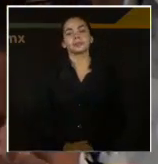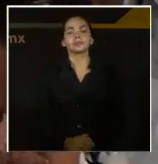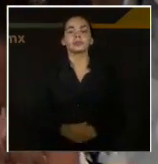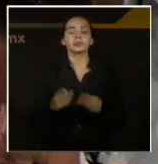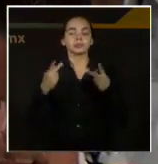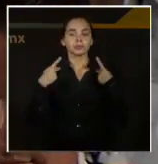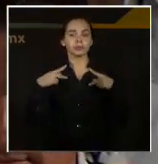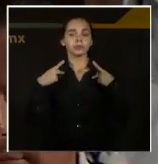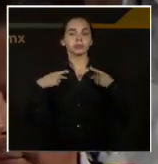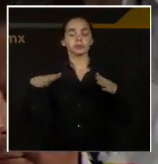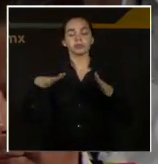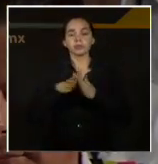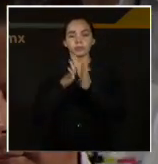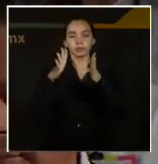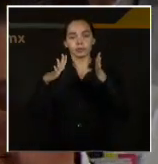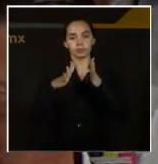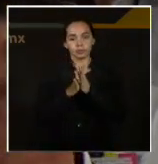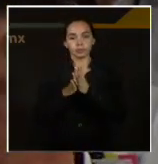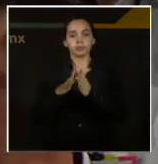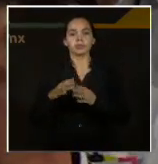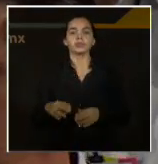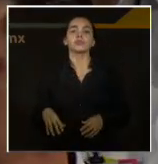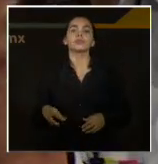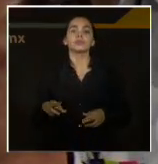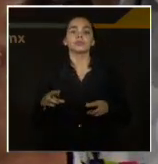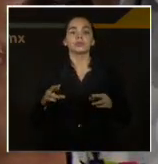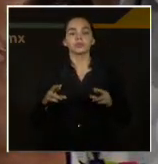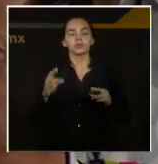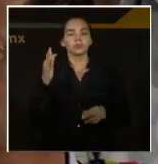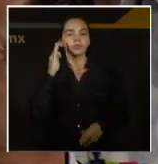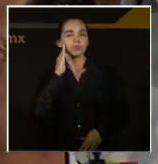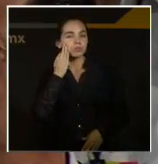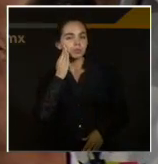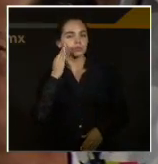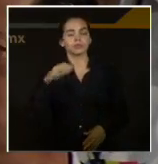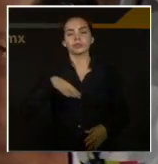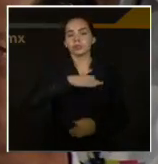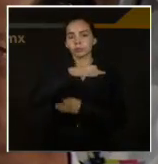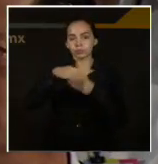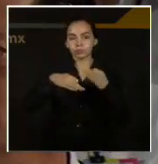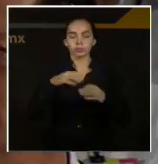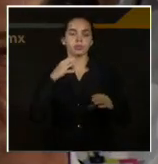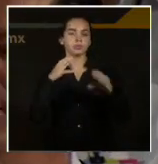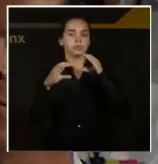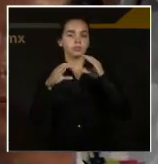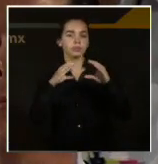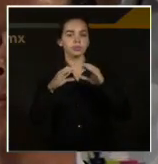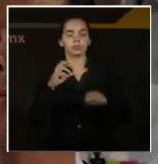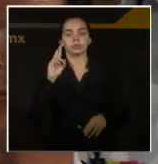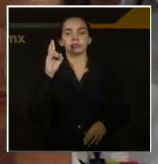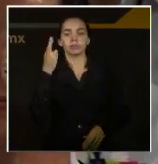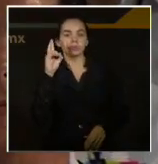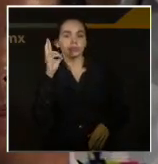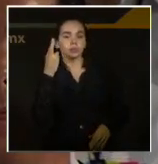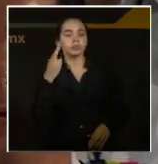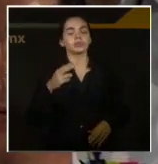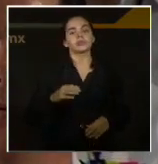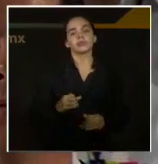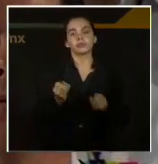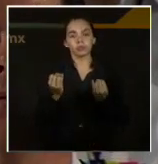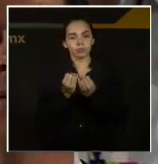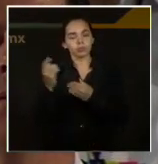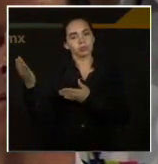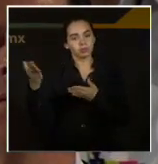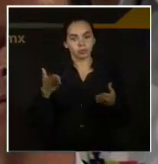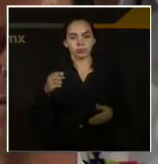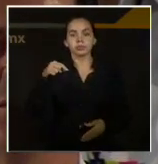que participaron a través de las redes sociales, de la comunidad académica y de los jóvenes